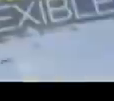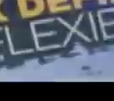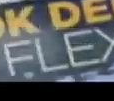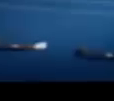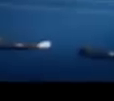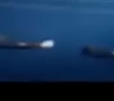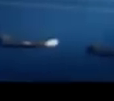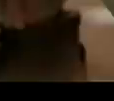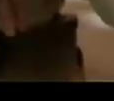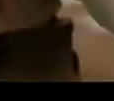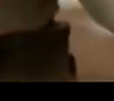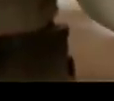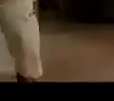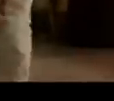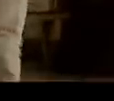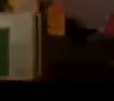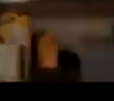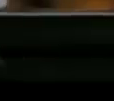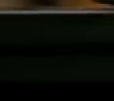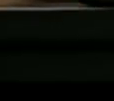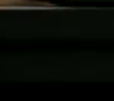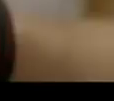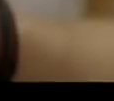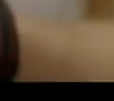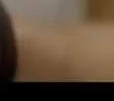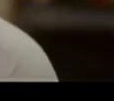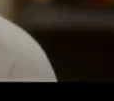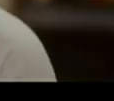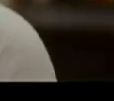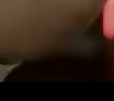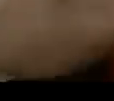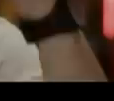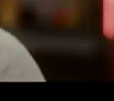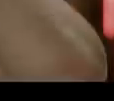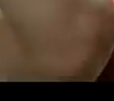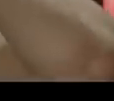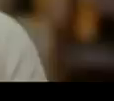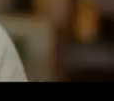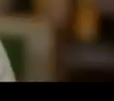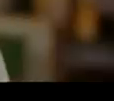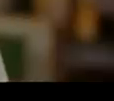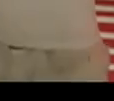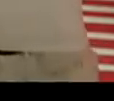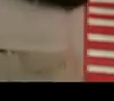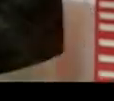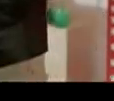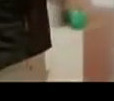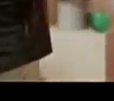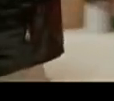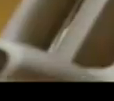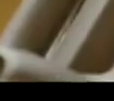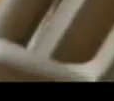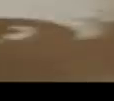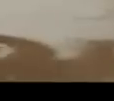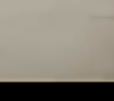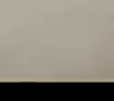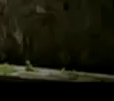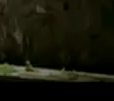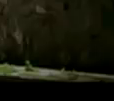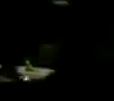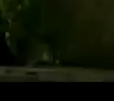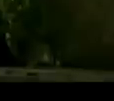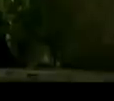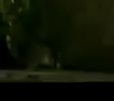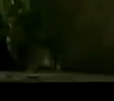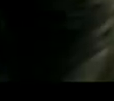Cera Ego para diferentes estilos. Sin sensación pegajosa, sin caspa. La nueva cera